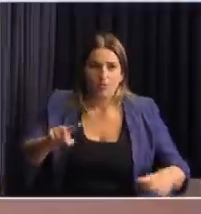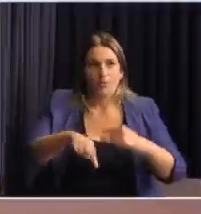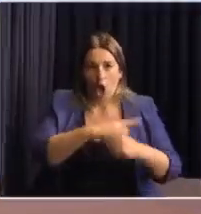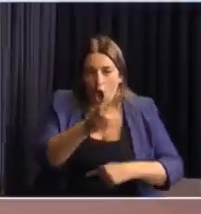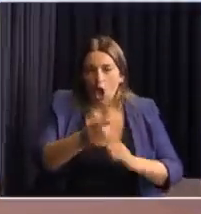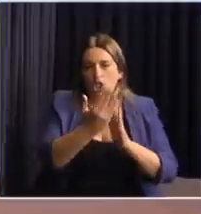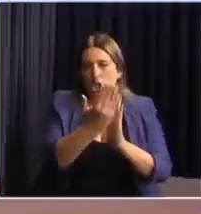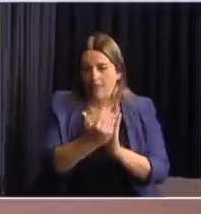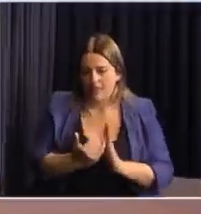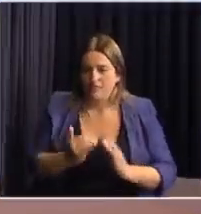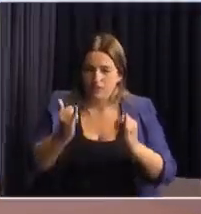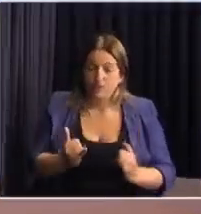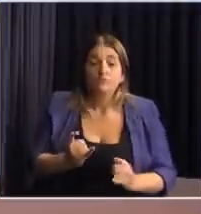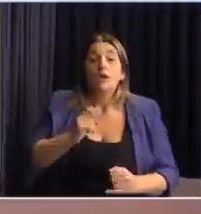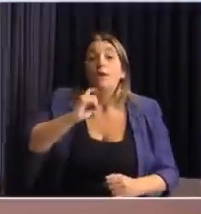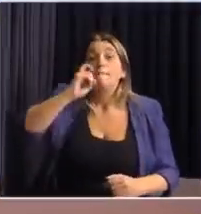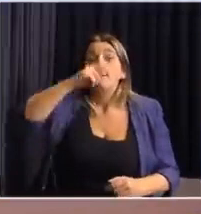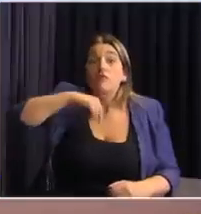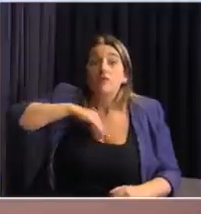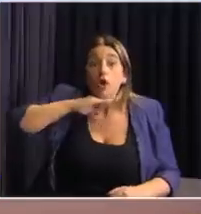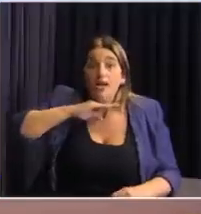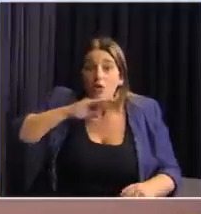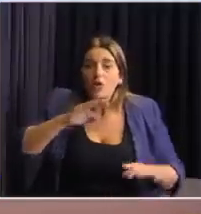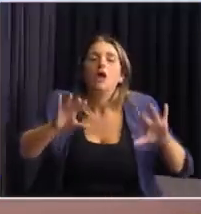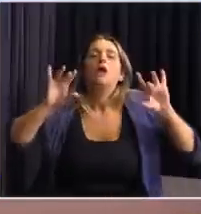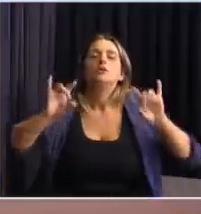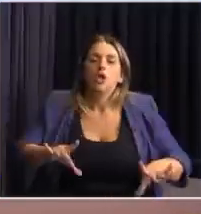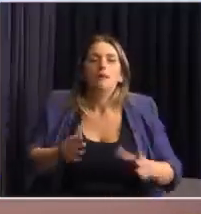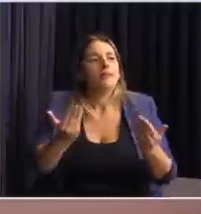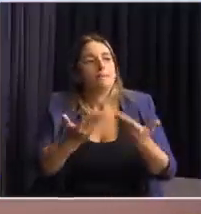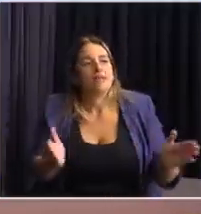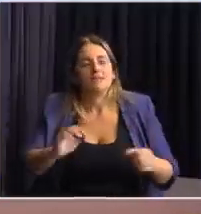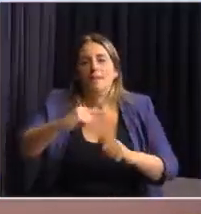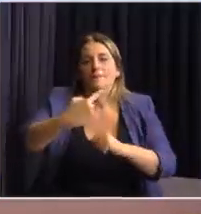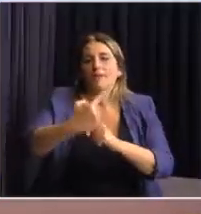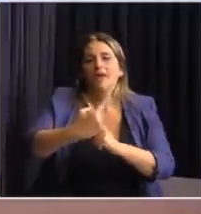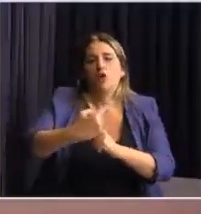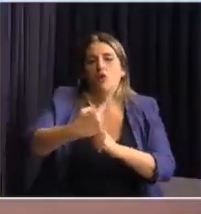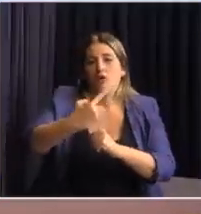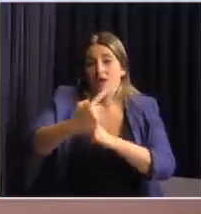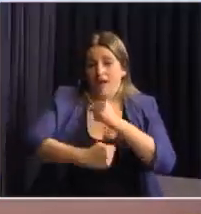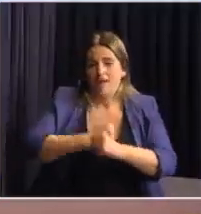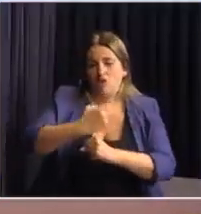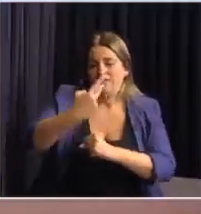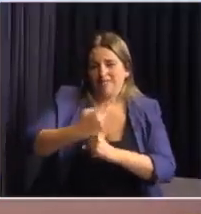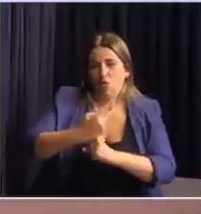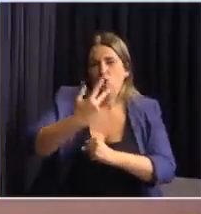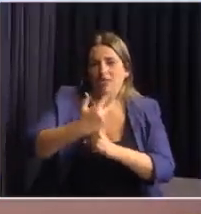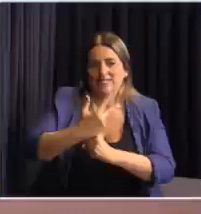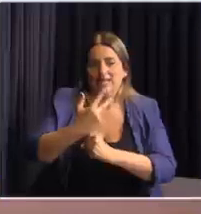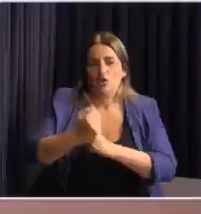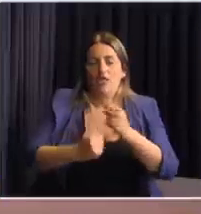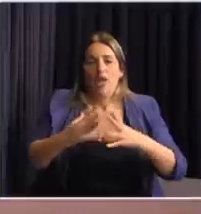En Canelones y Montevideo solo vamos a iniciar primero, segundo y tercero de escuela, en las